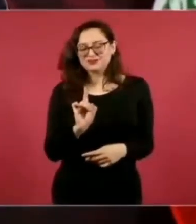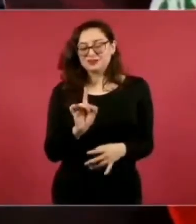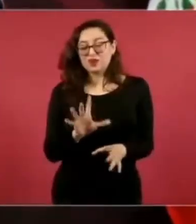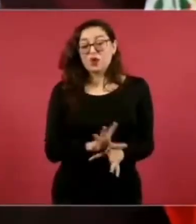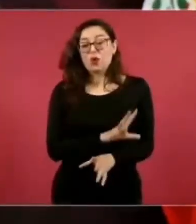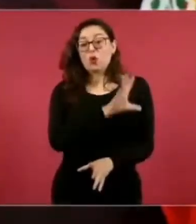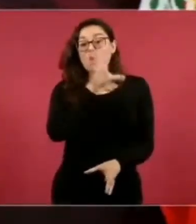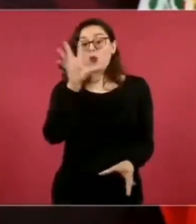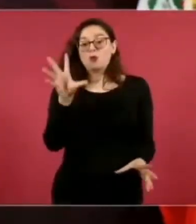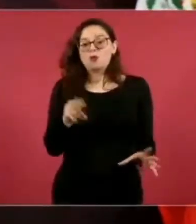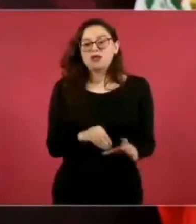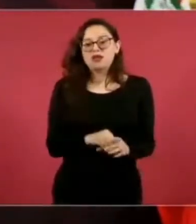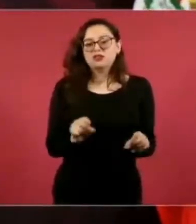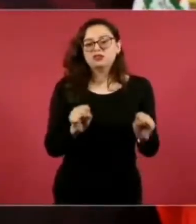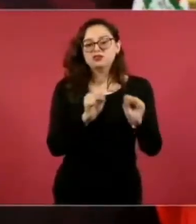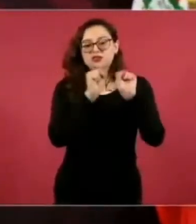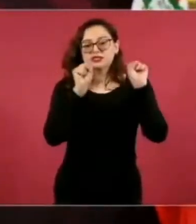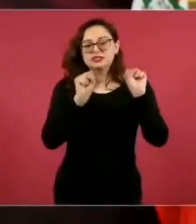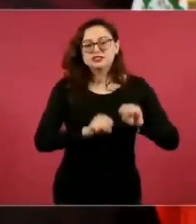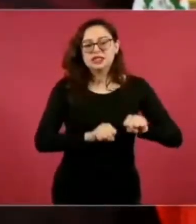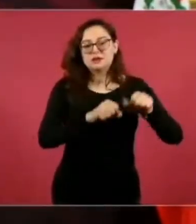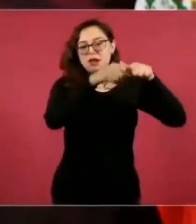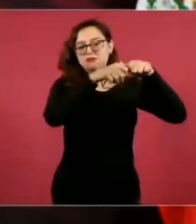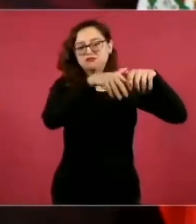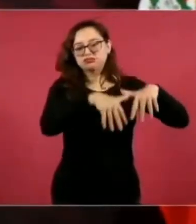el modus operandi